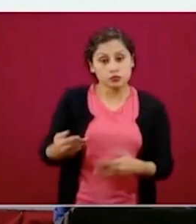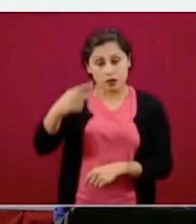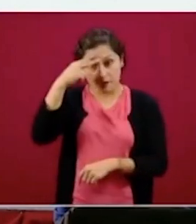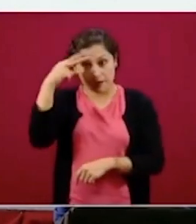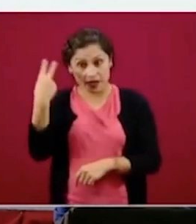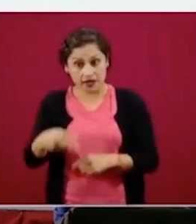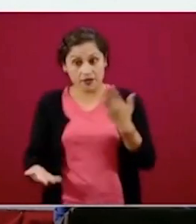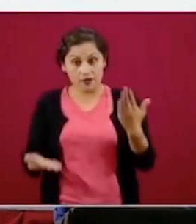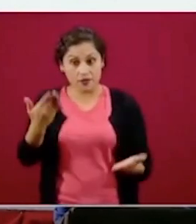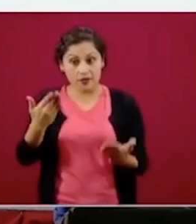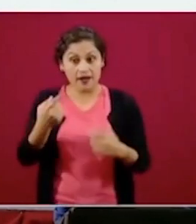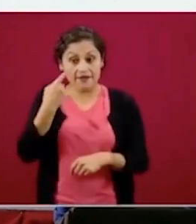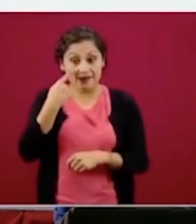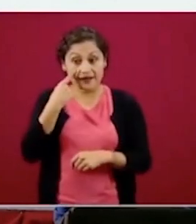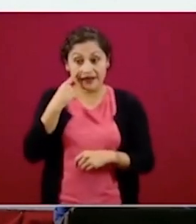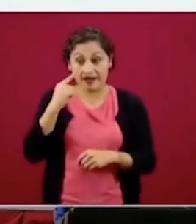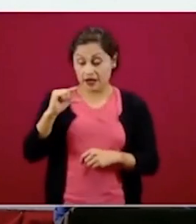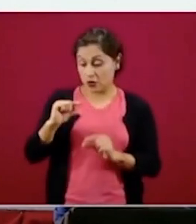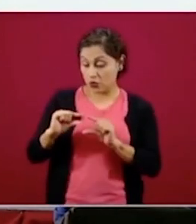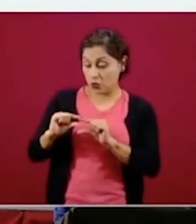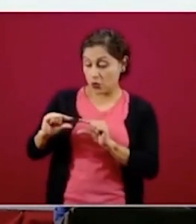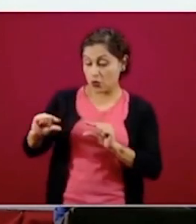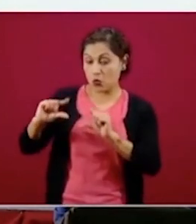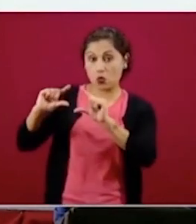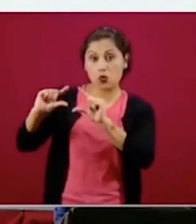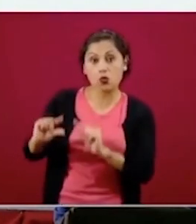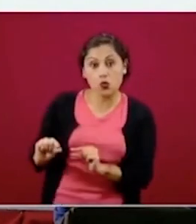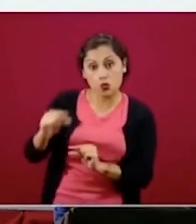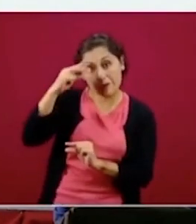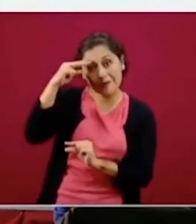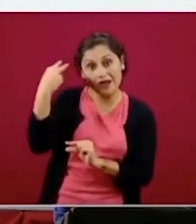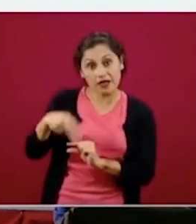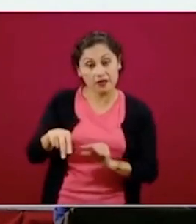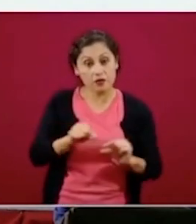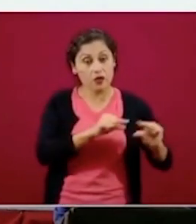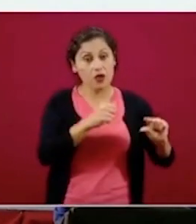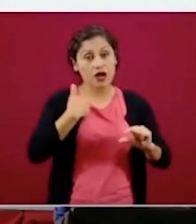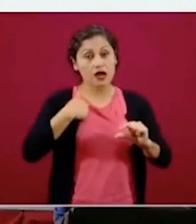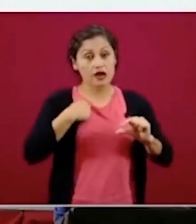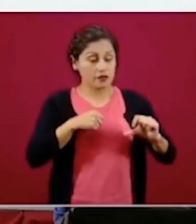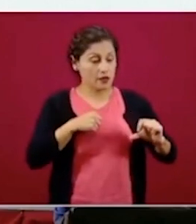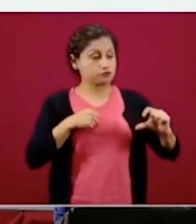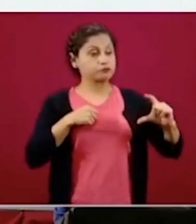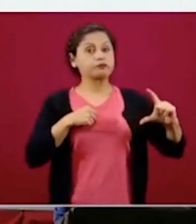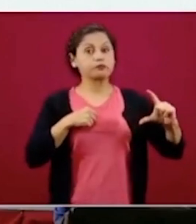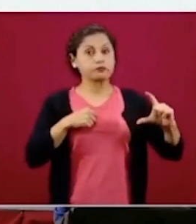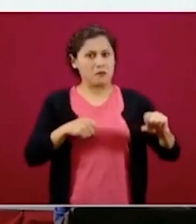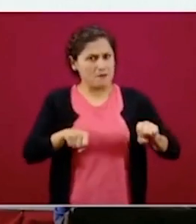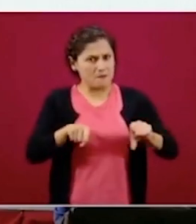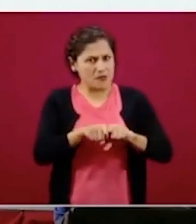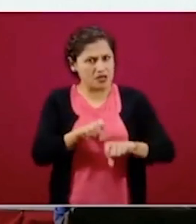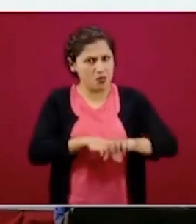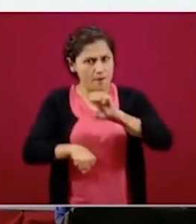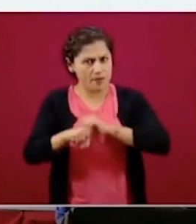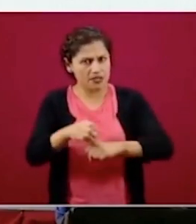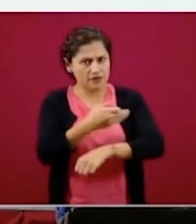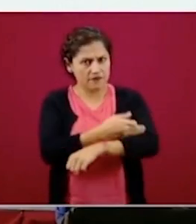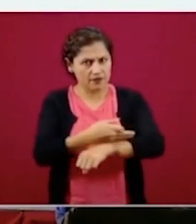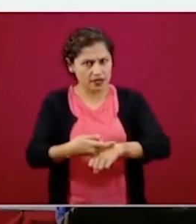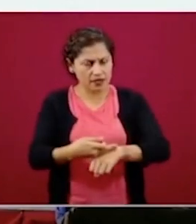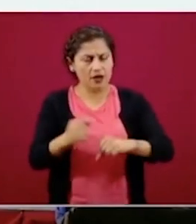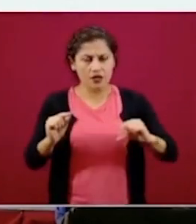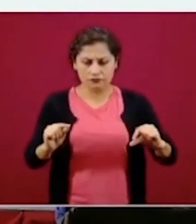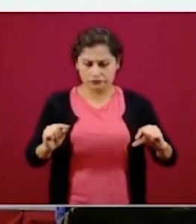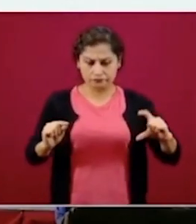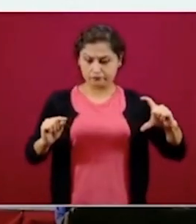siquiera se alcanza a ver porque este cuadrito de aquí, aquí están las dos, las micro y las pequeñas, que son, sería este caso en Canadá.